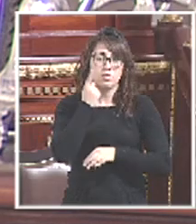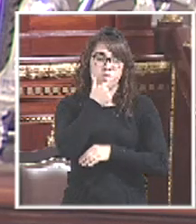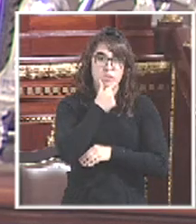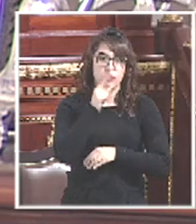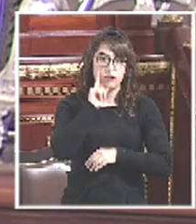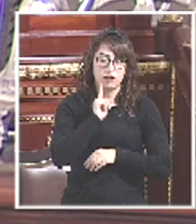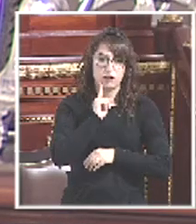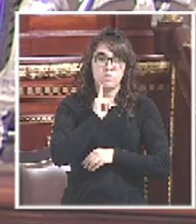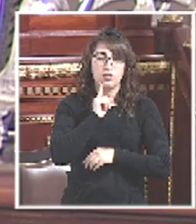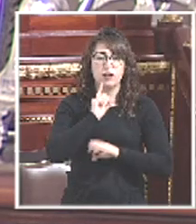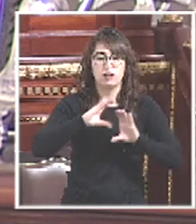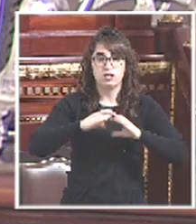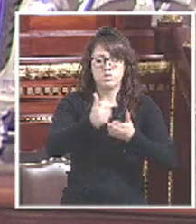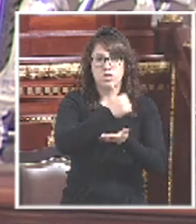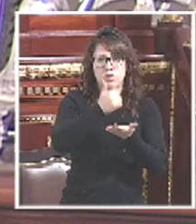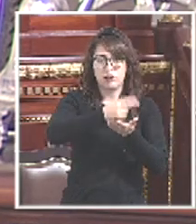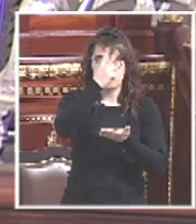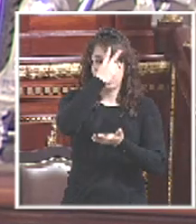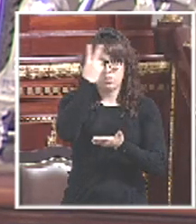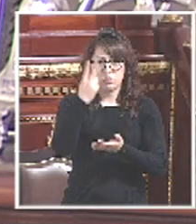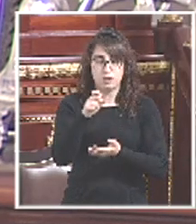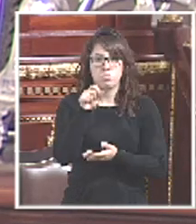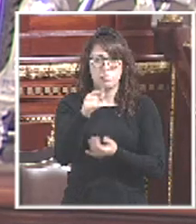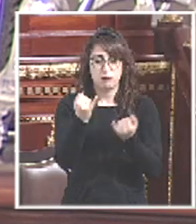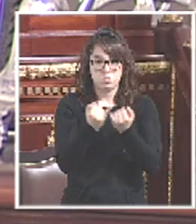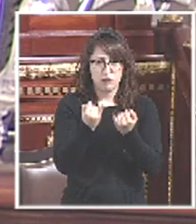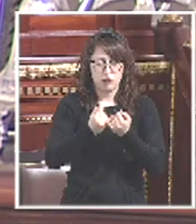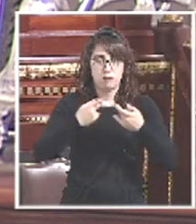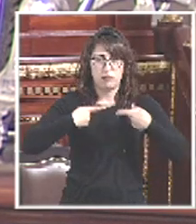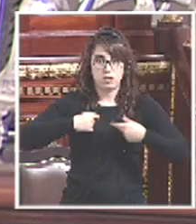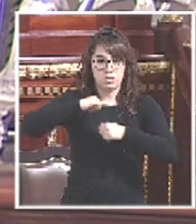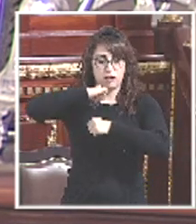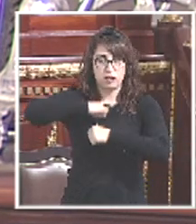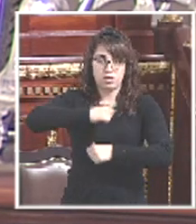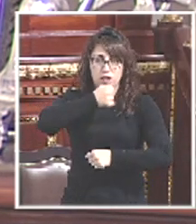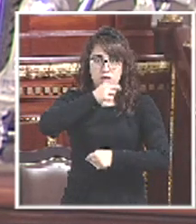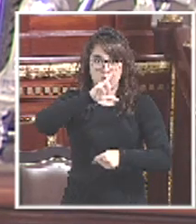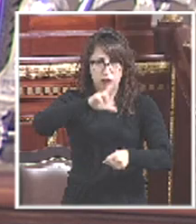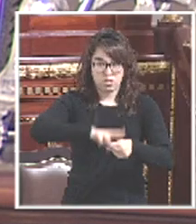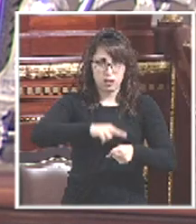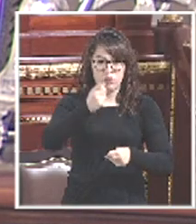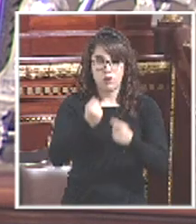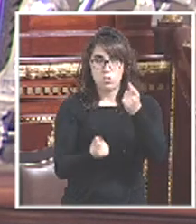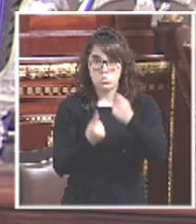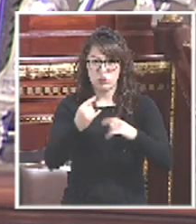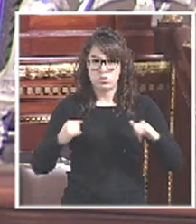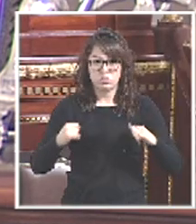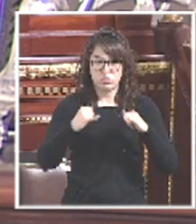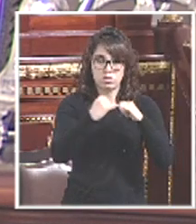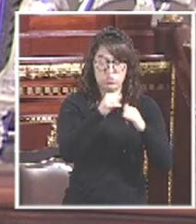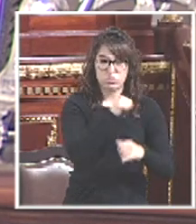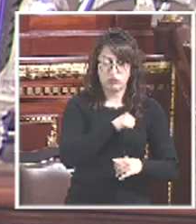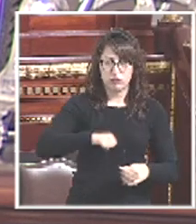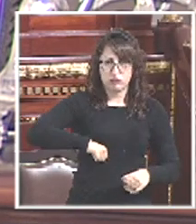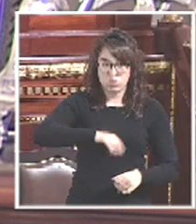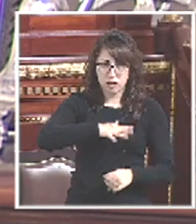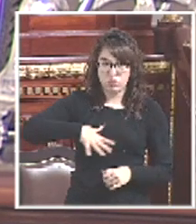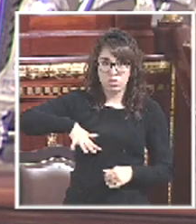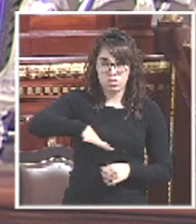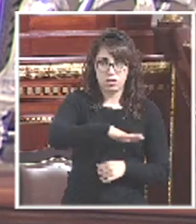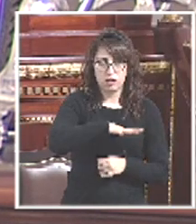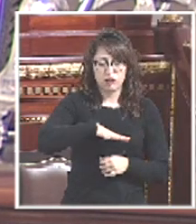primer legislatura, y a las personas titulares de dependencias, órganos desconcentrados, alcaldías y entidades